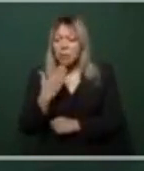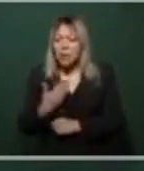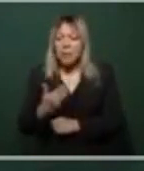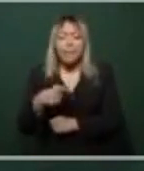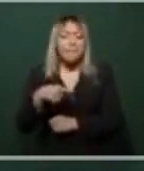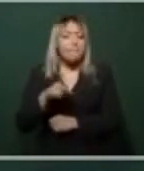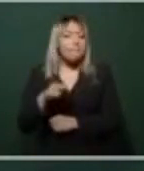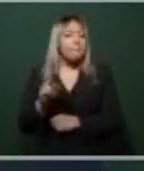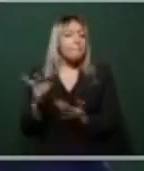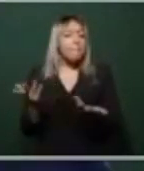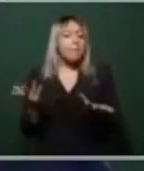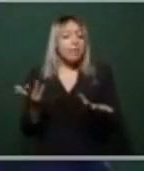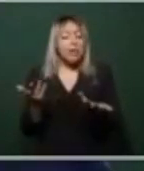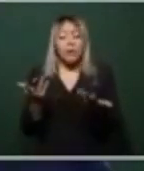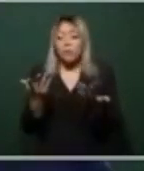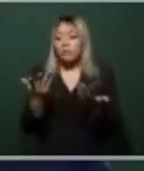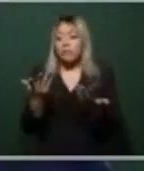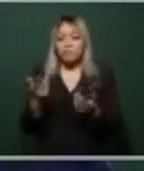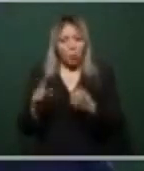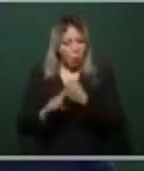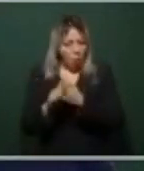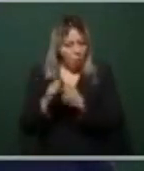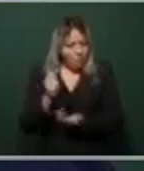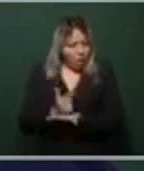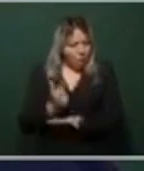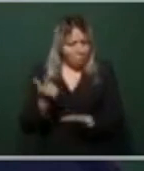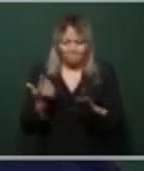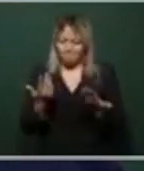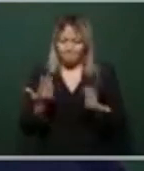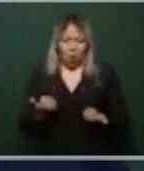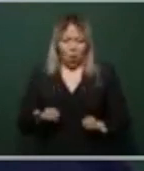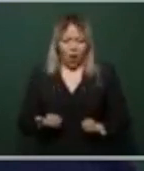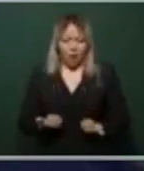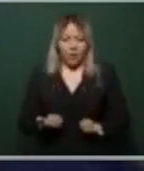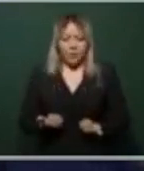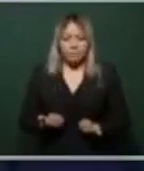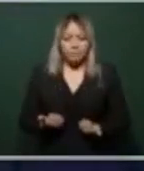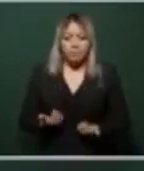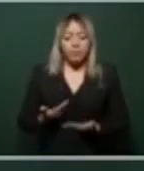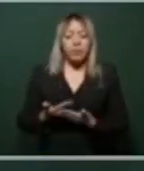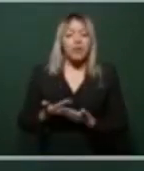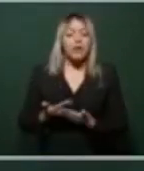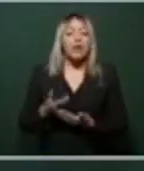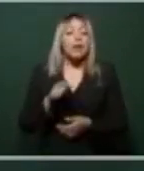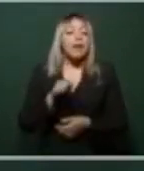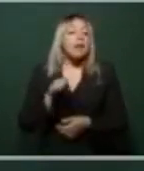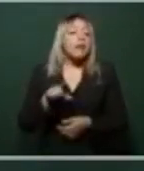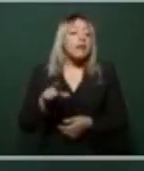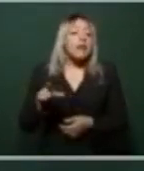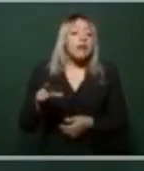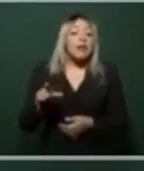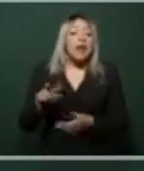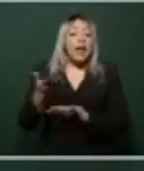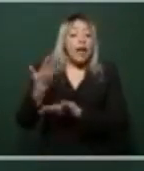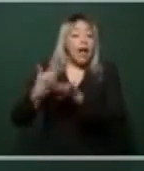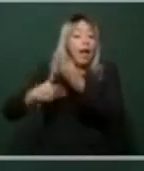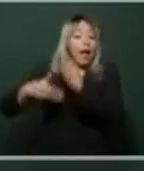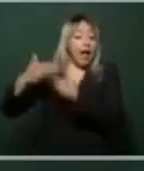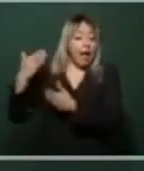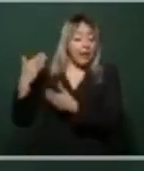no hay problemas mayores. Les pagaban a